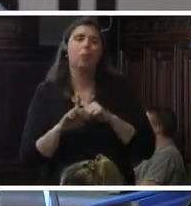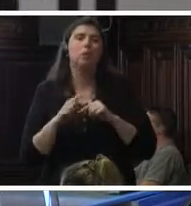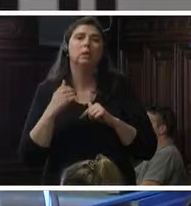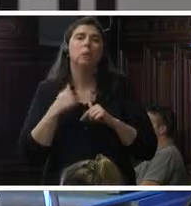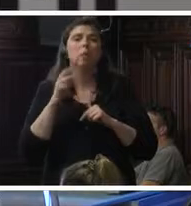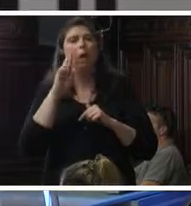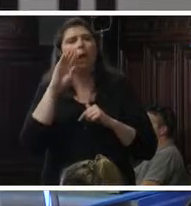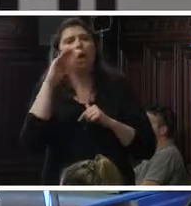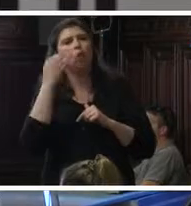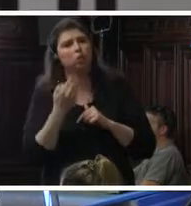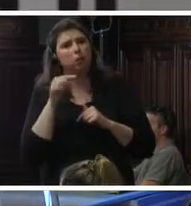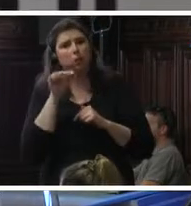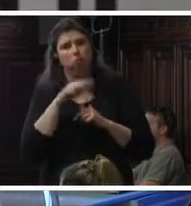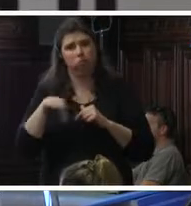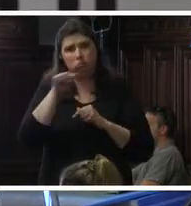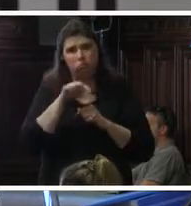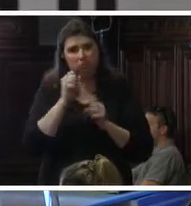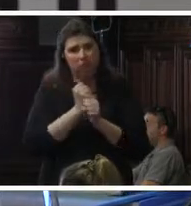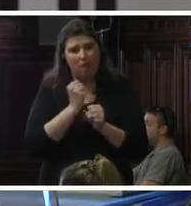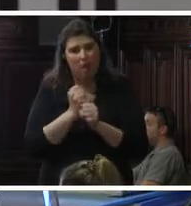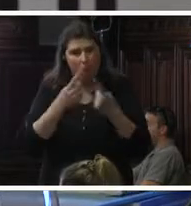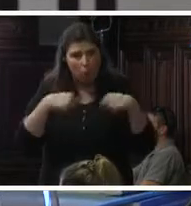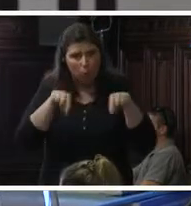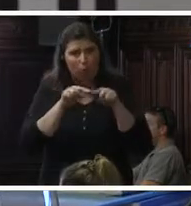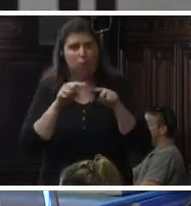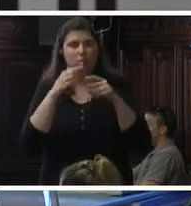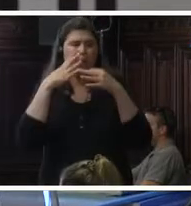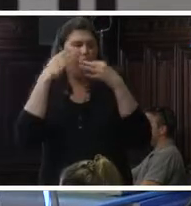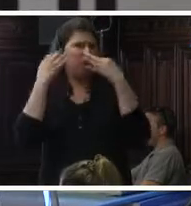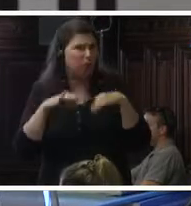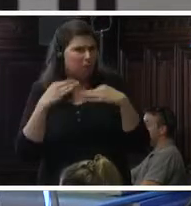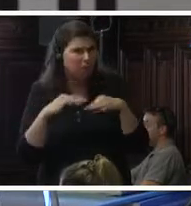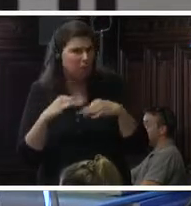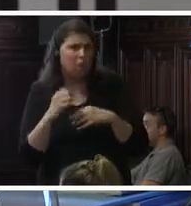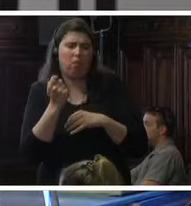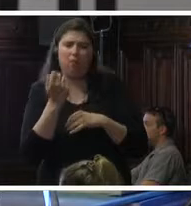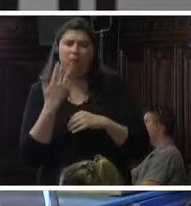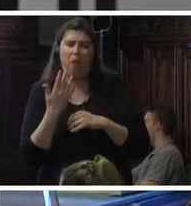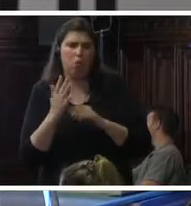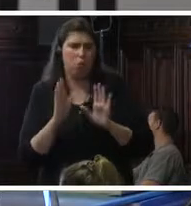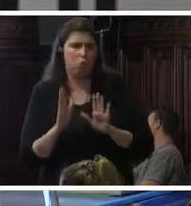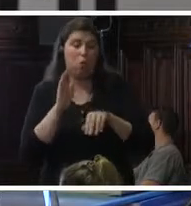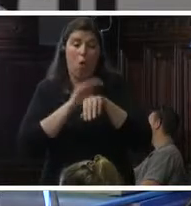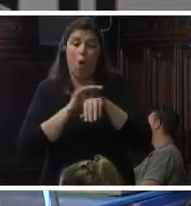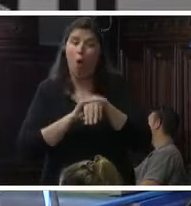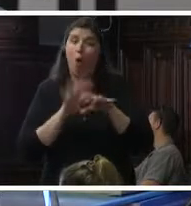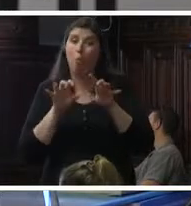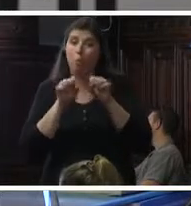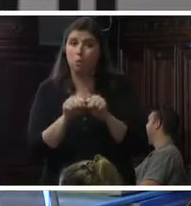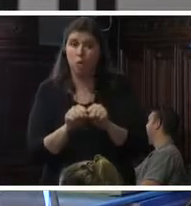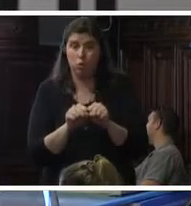mi reconocimiento por este trabajo, que es efectivamente valioso, creo que tenemos el compromiso